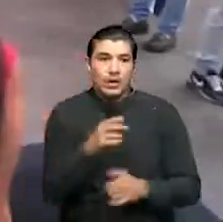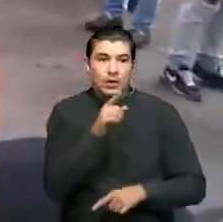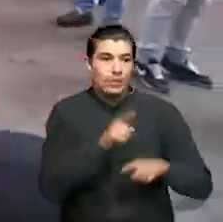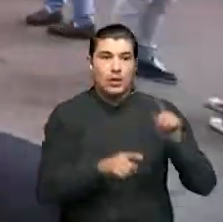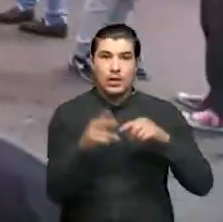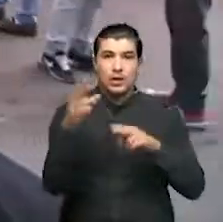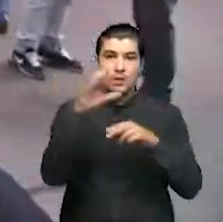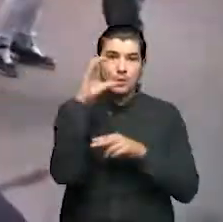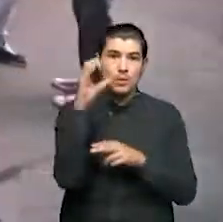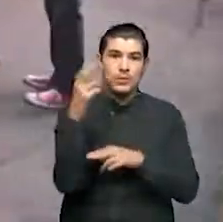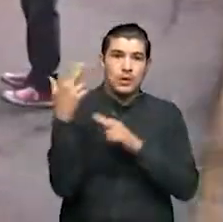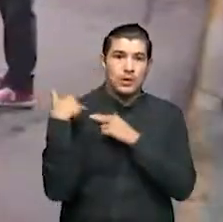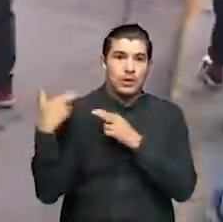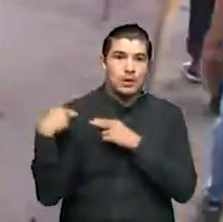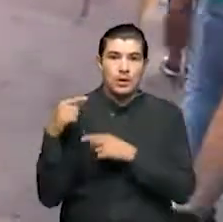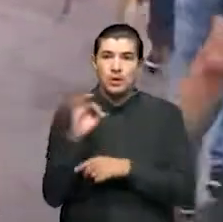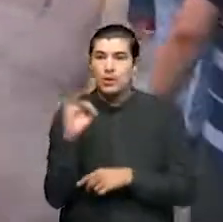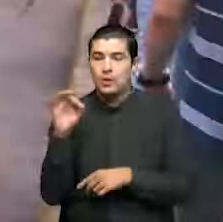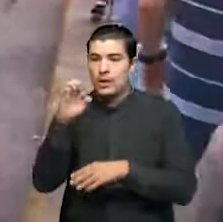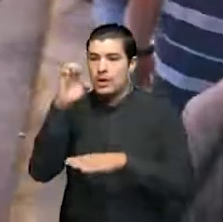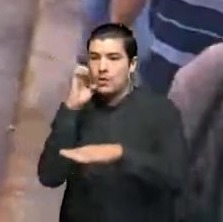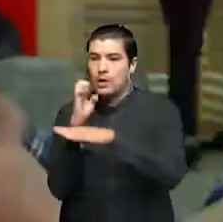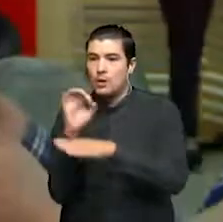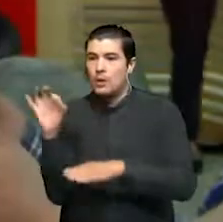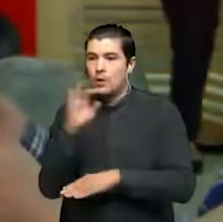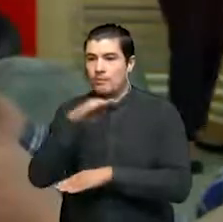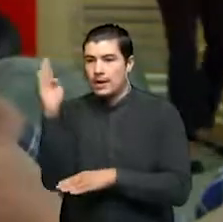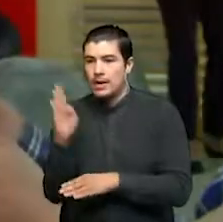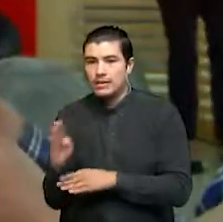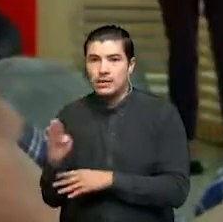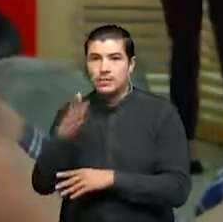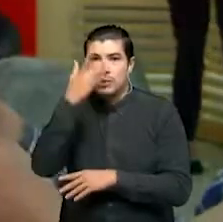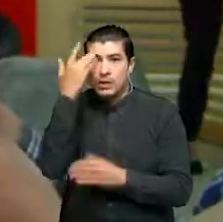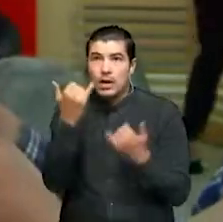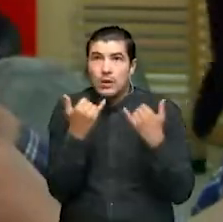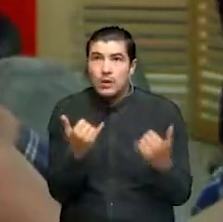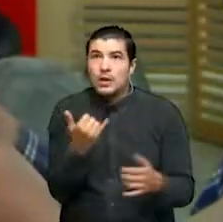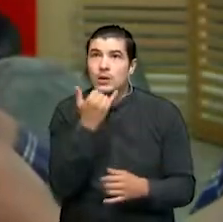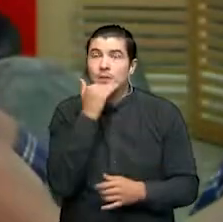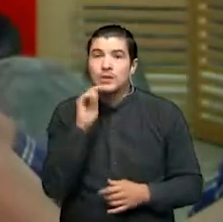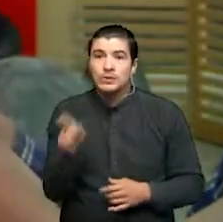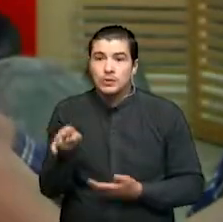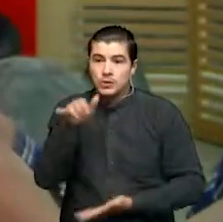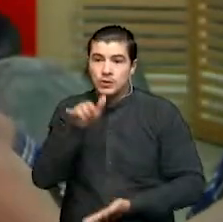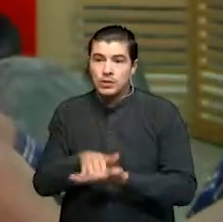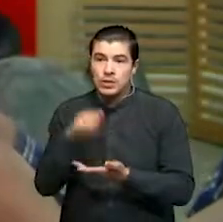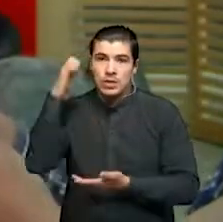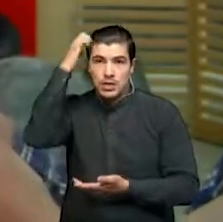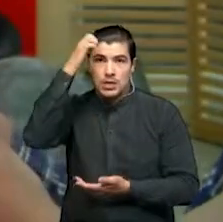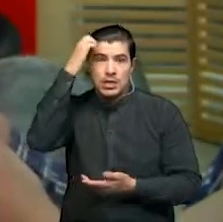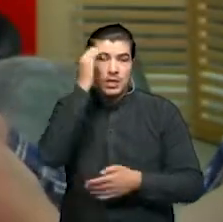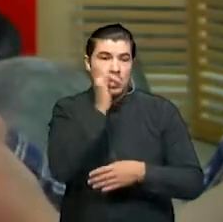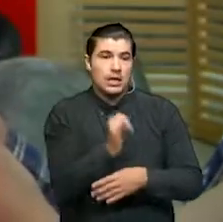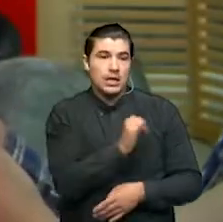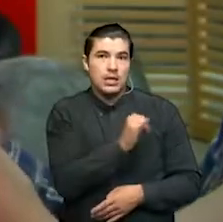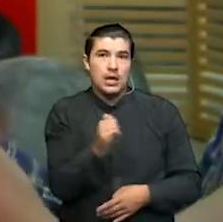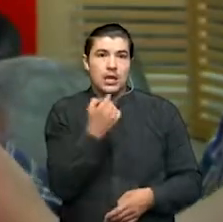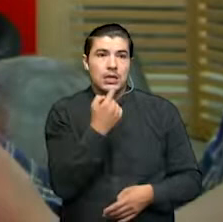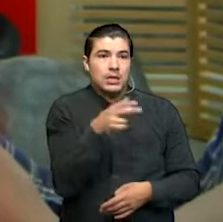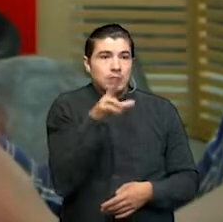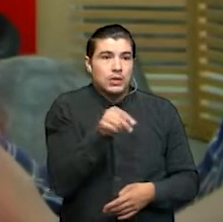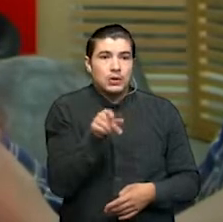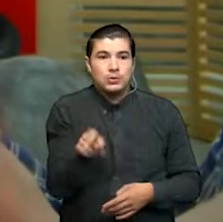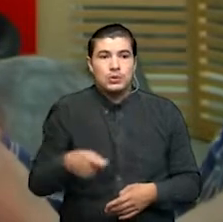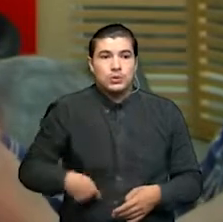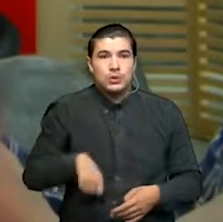Colombia responder por sí, ni Ecuador ni Brasil, porque eso no, al final es como lo que está pasando en Europa. Si Italia dice que no, se van a España, luego mueren